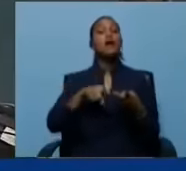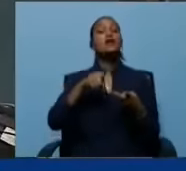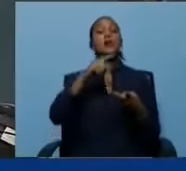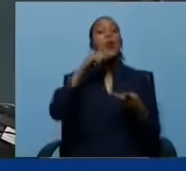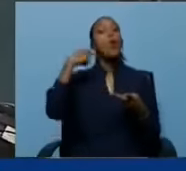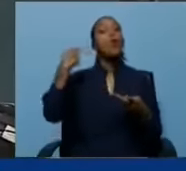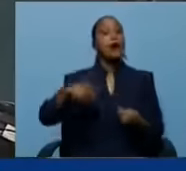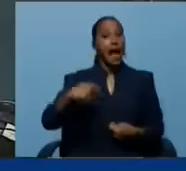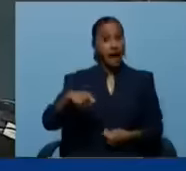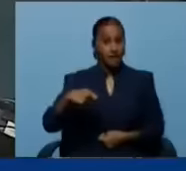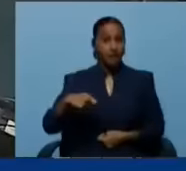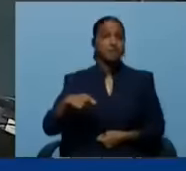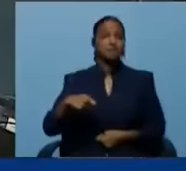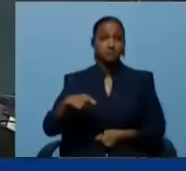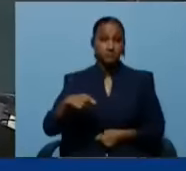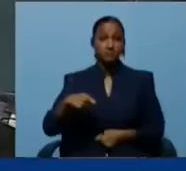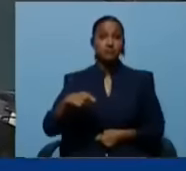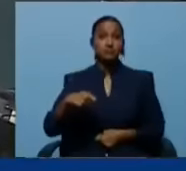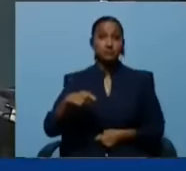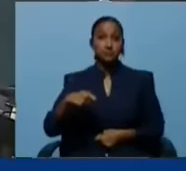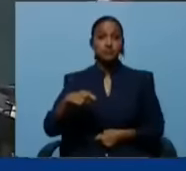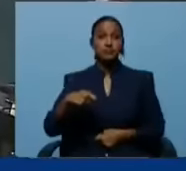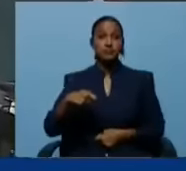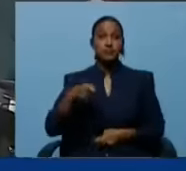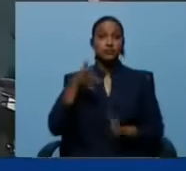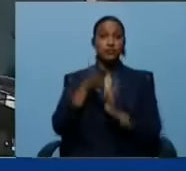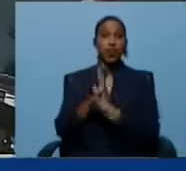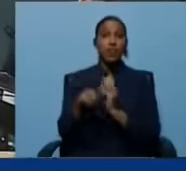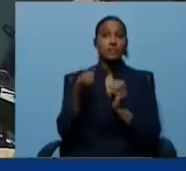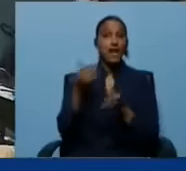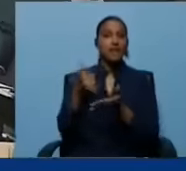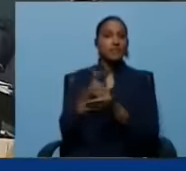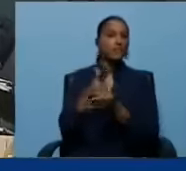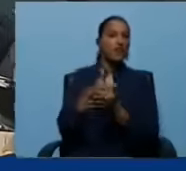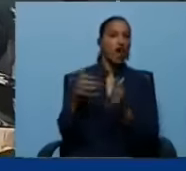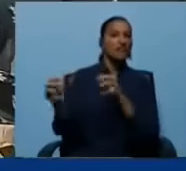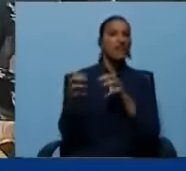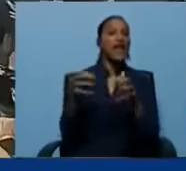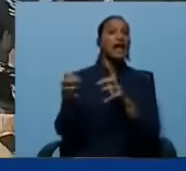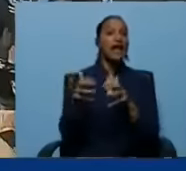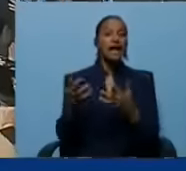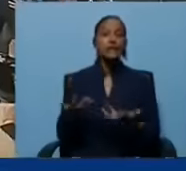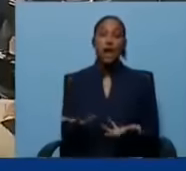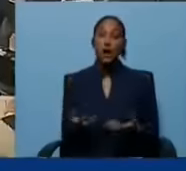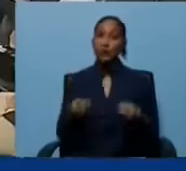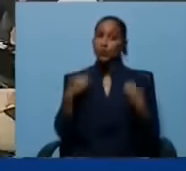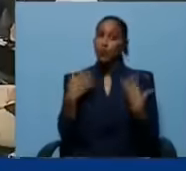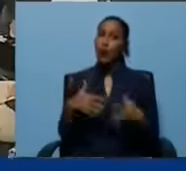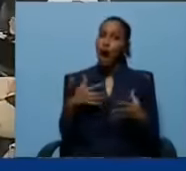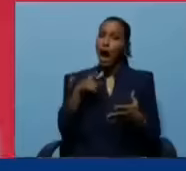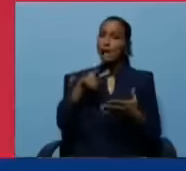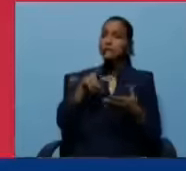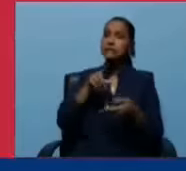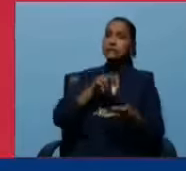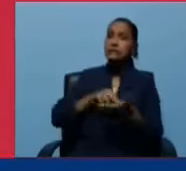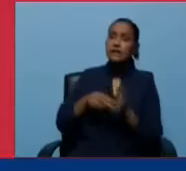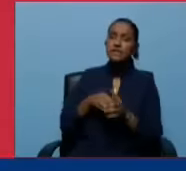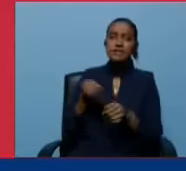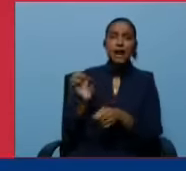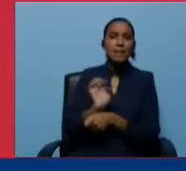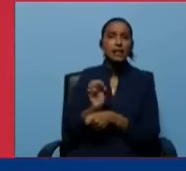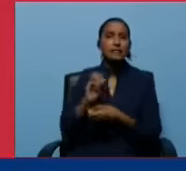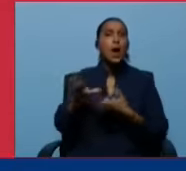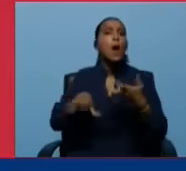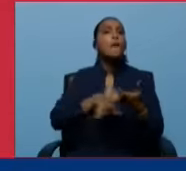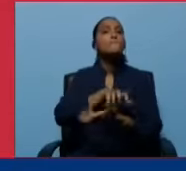guerra ya con las consecuencias brutales que pudiera tener una guerra por la derivación de una